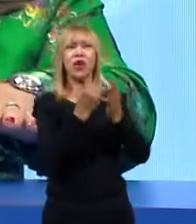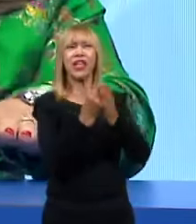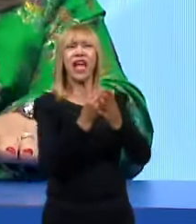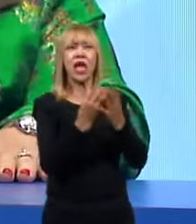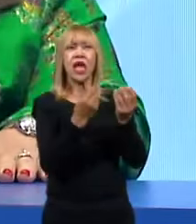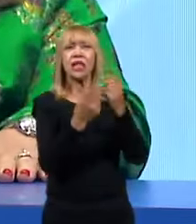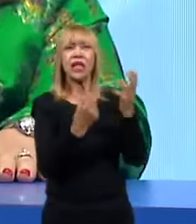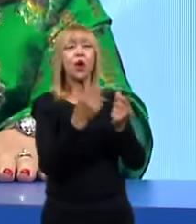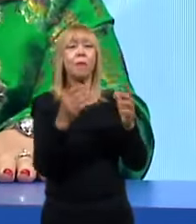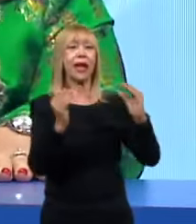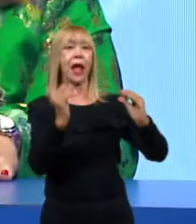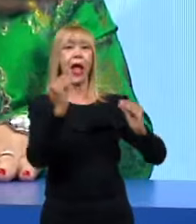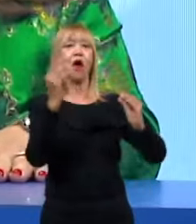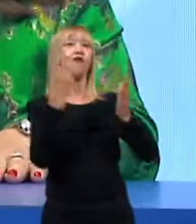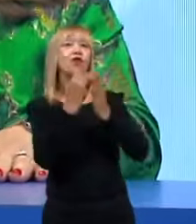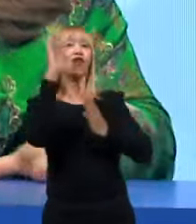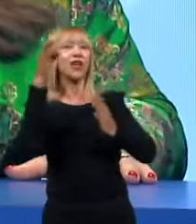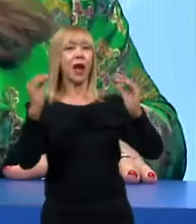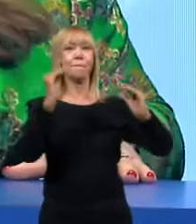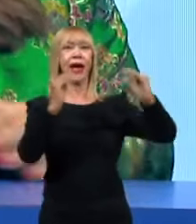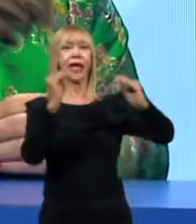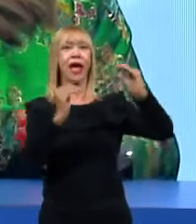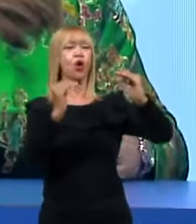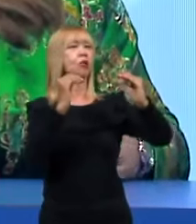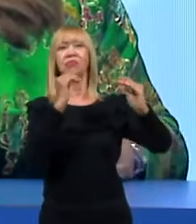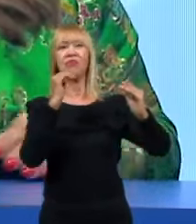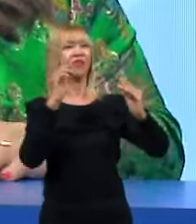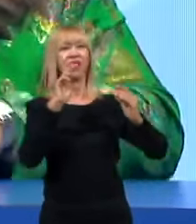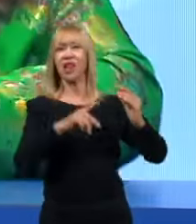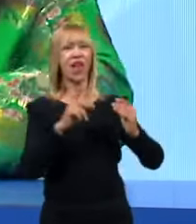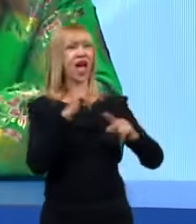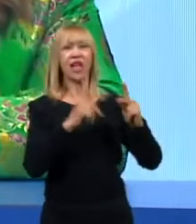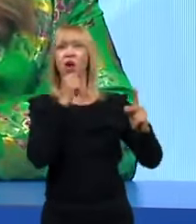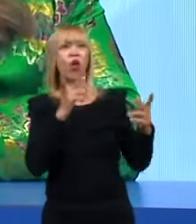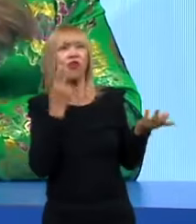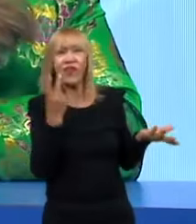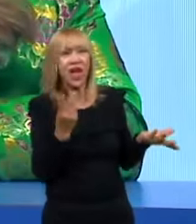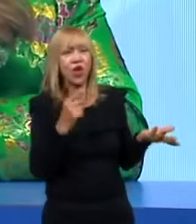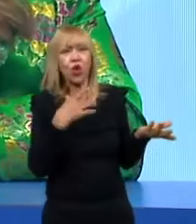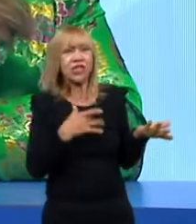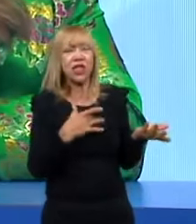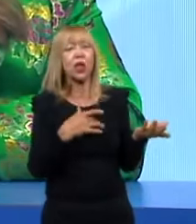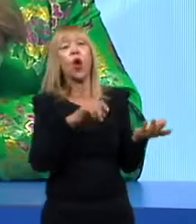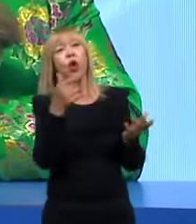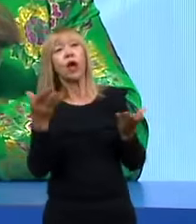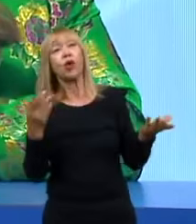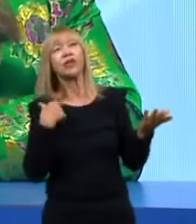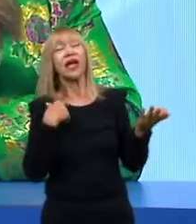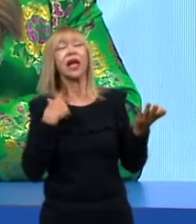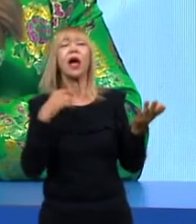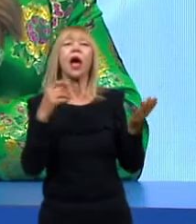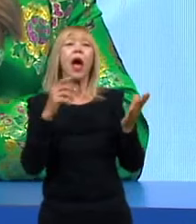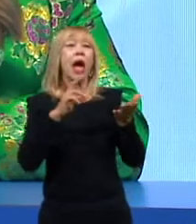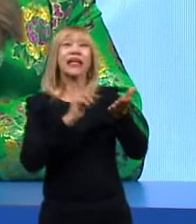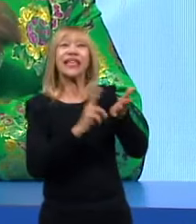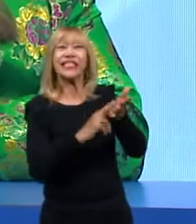para parear los fondos federales y no se ve, la gente no lo siente. Uh-huh. Otra de las cosas para mí importantes, las prescripciones médicas. Si